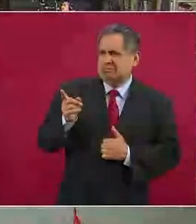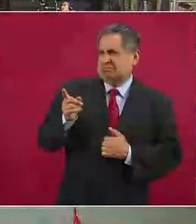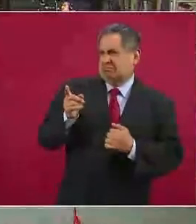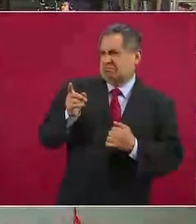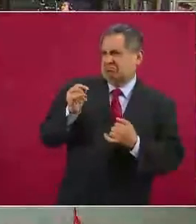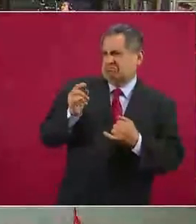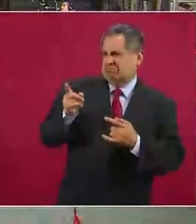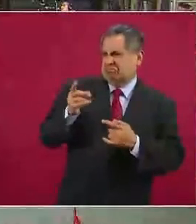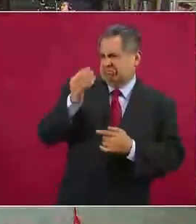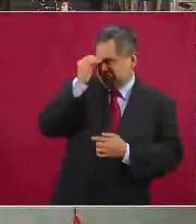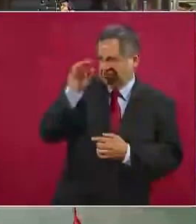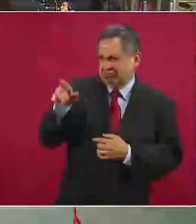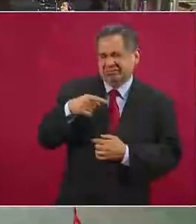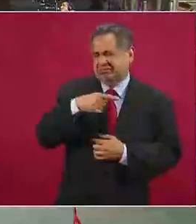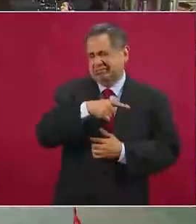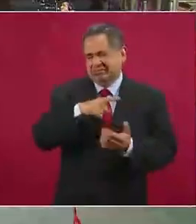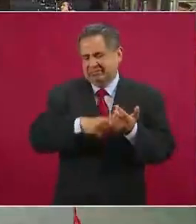temerarios,